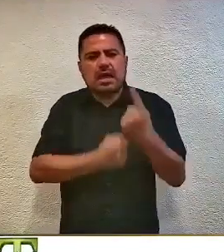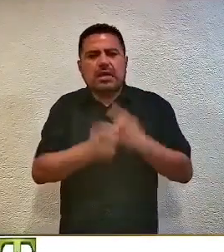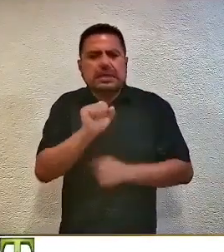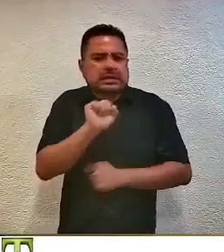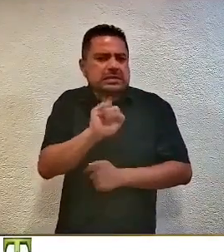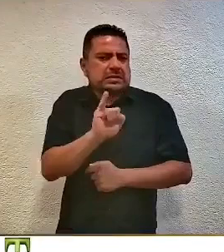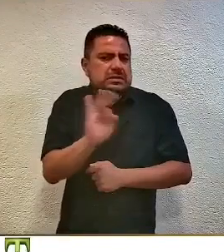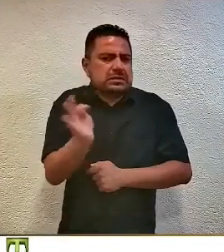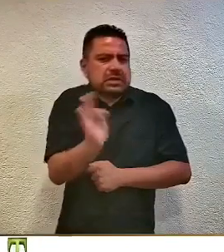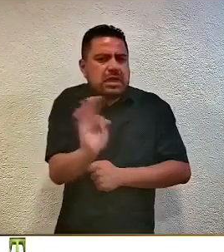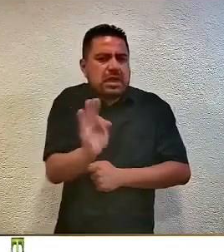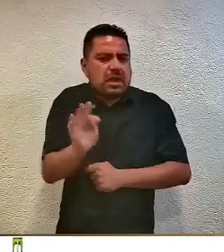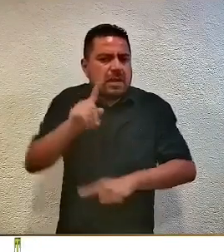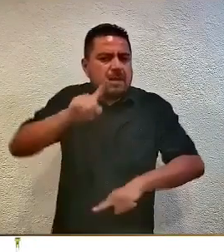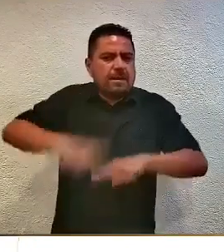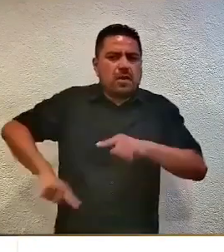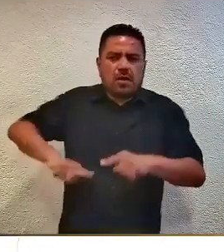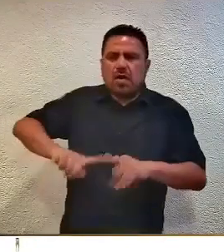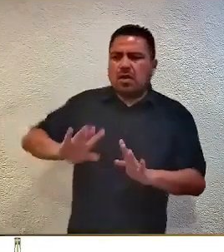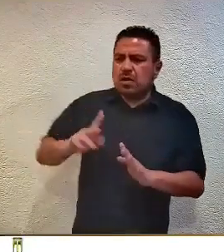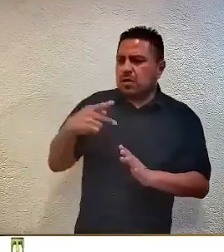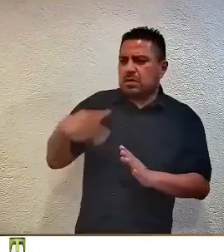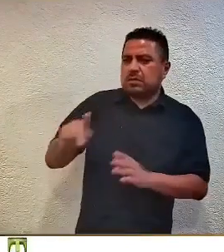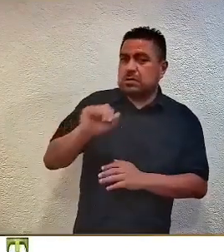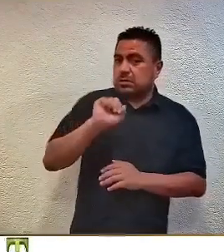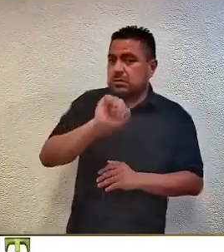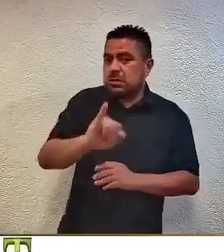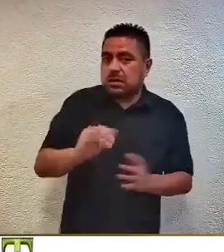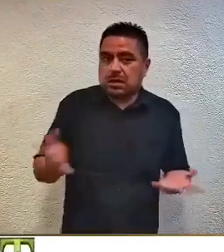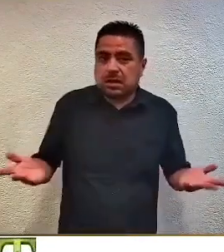posible violación? Por supuesto